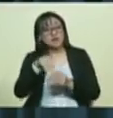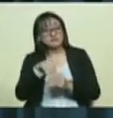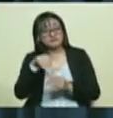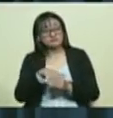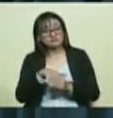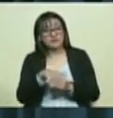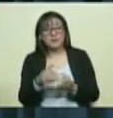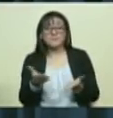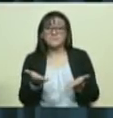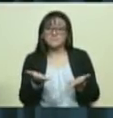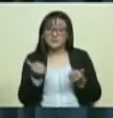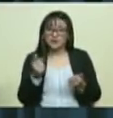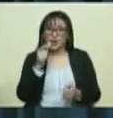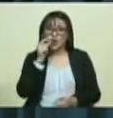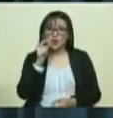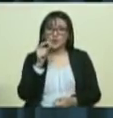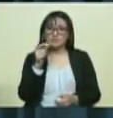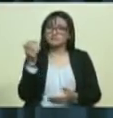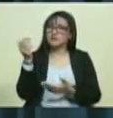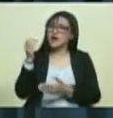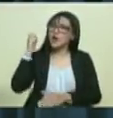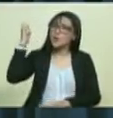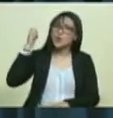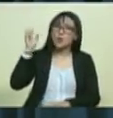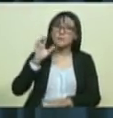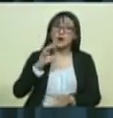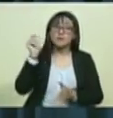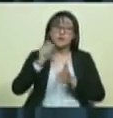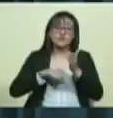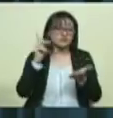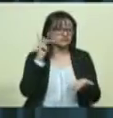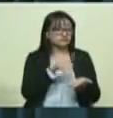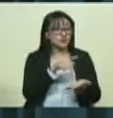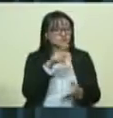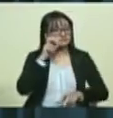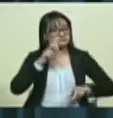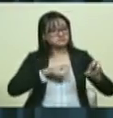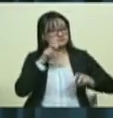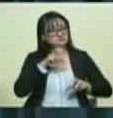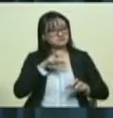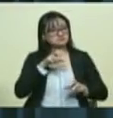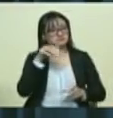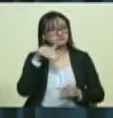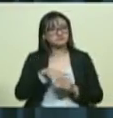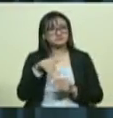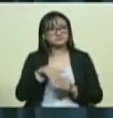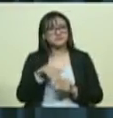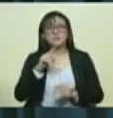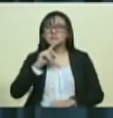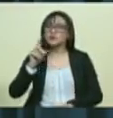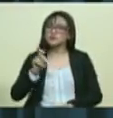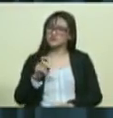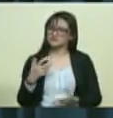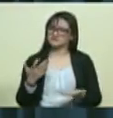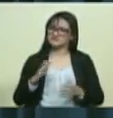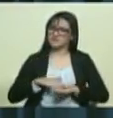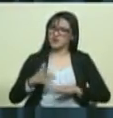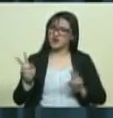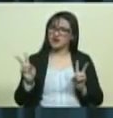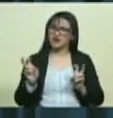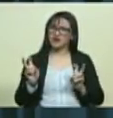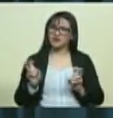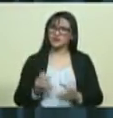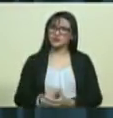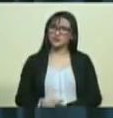le pidió a la unión europea que no acudiera como observadora es el orden norteamericano les pregunto es muy raro es muy